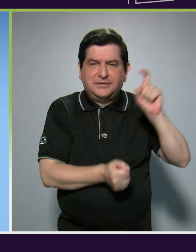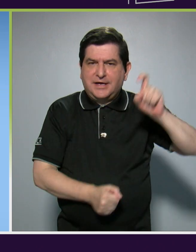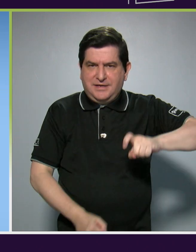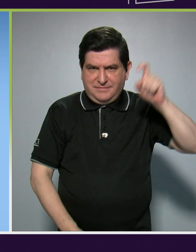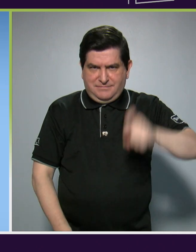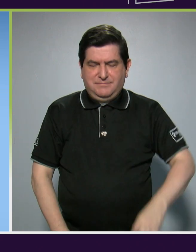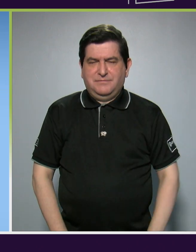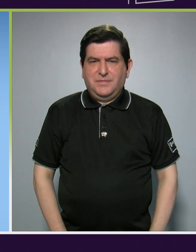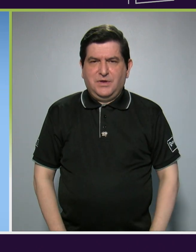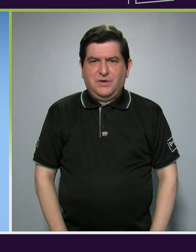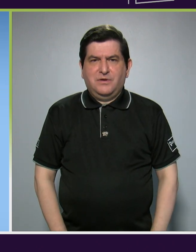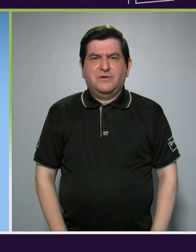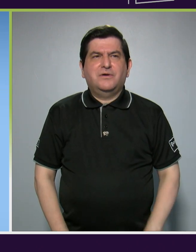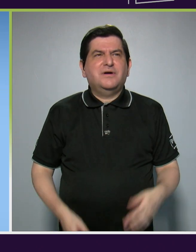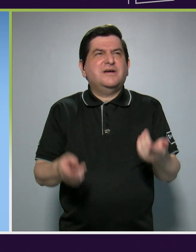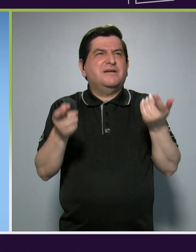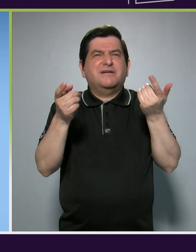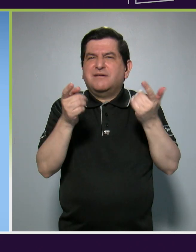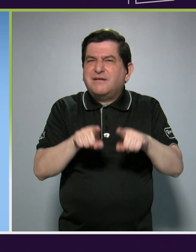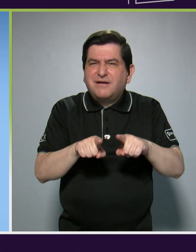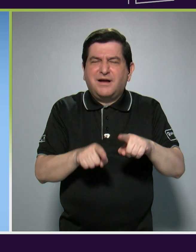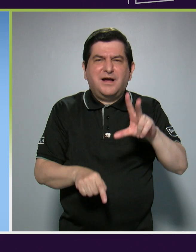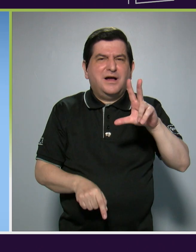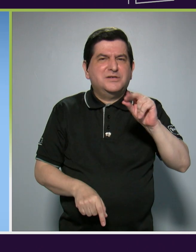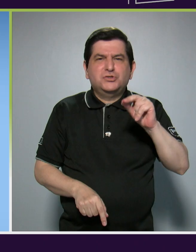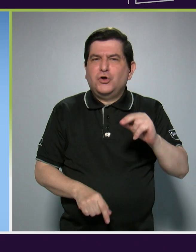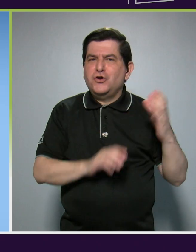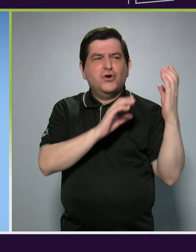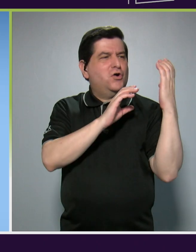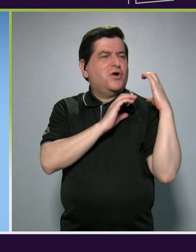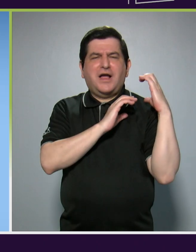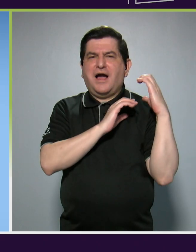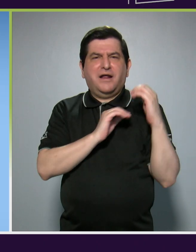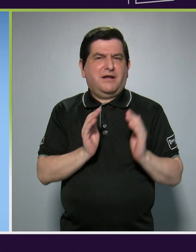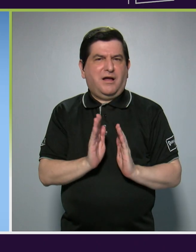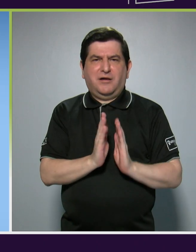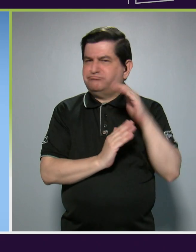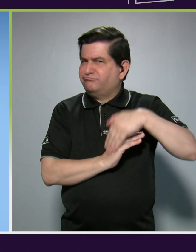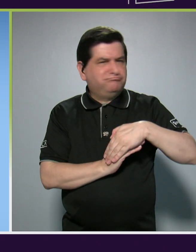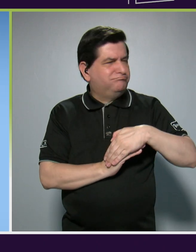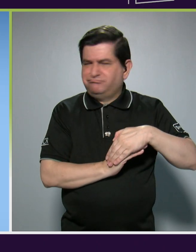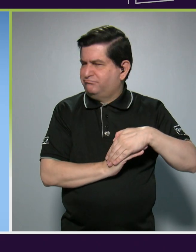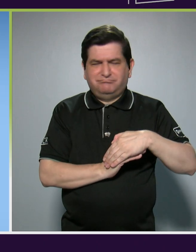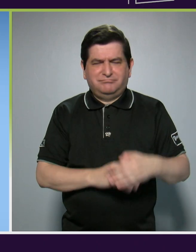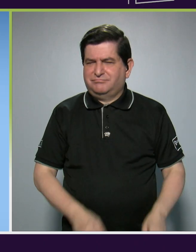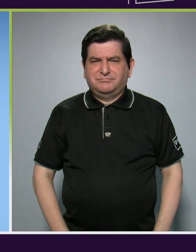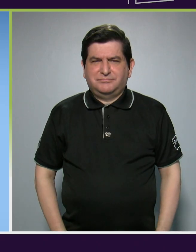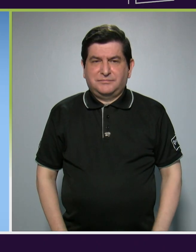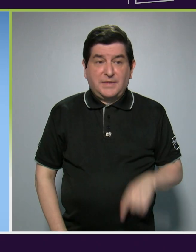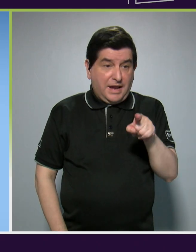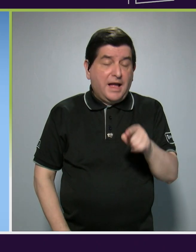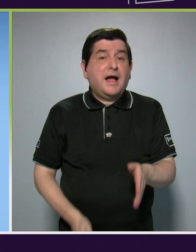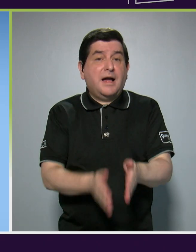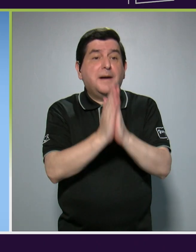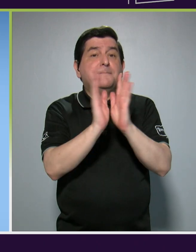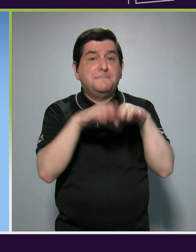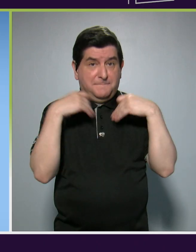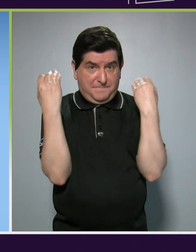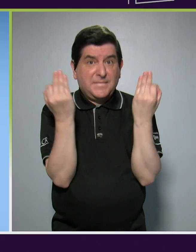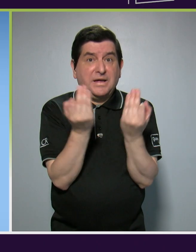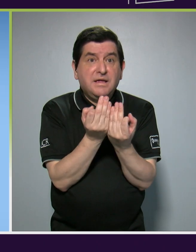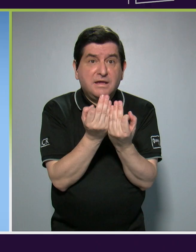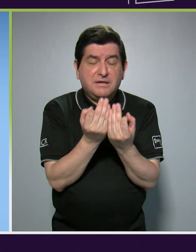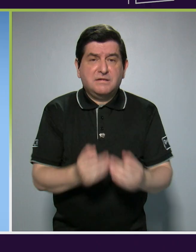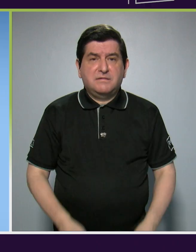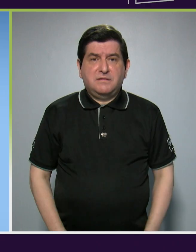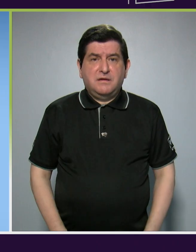necesaria que no tenga una carga desproporcionada. En este caso, pedirle a la familia que